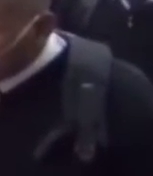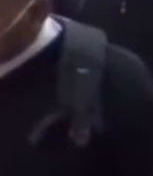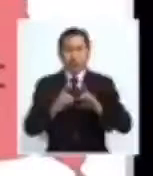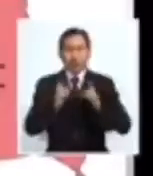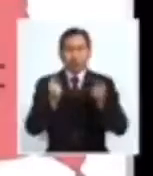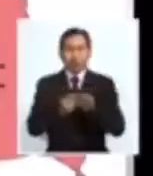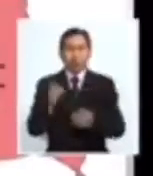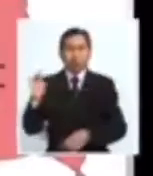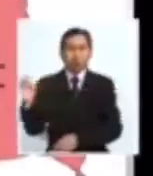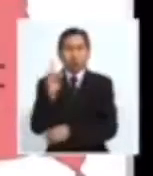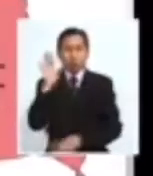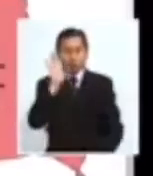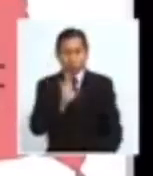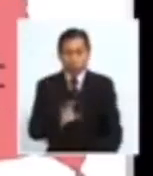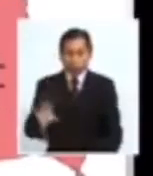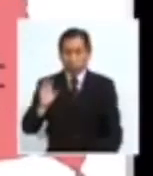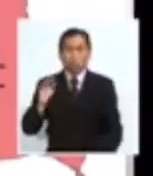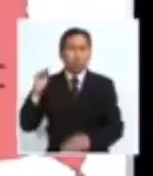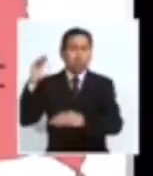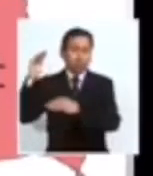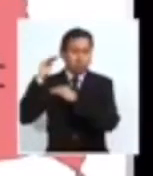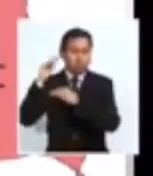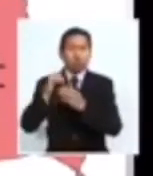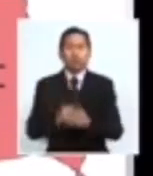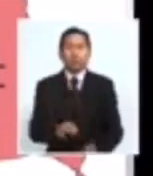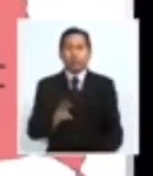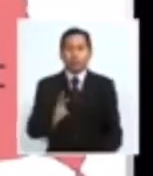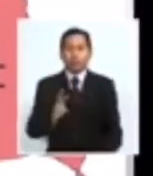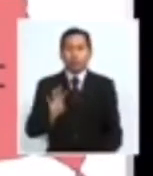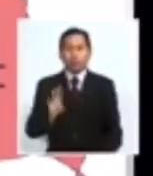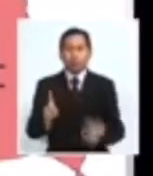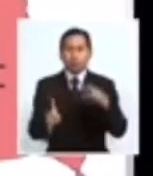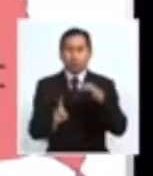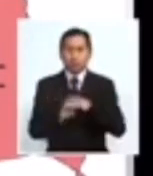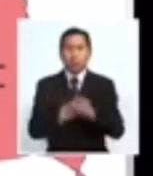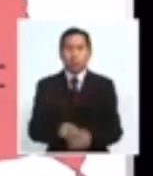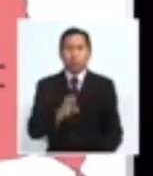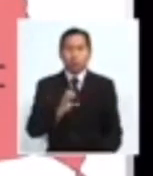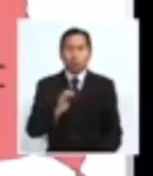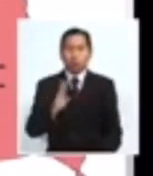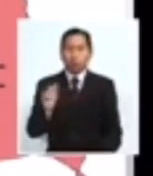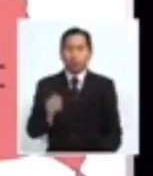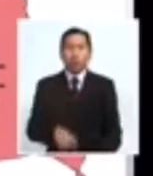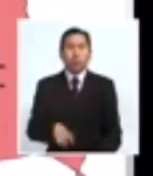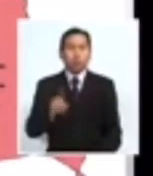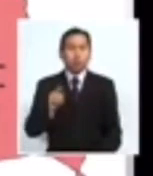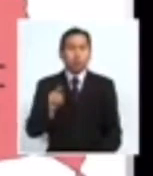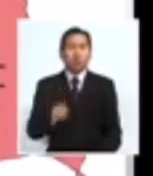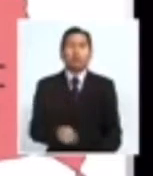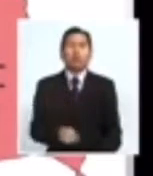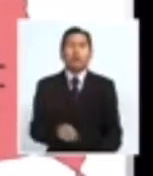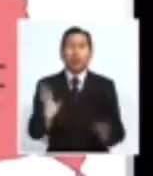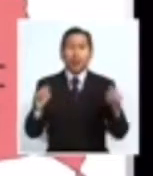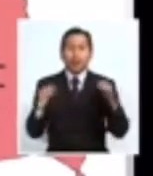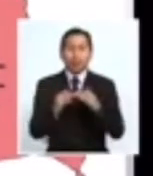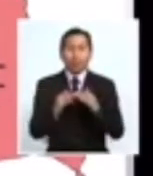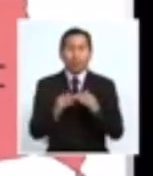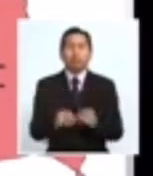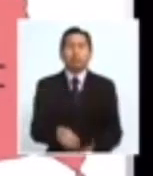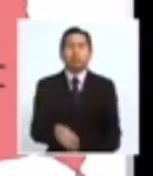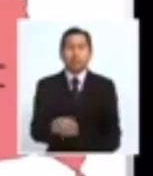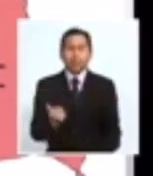momento santacruz 64 casos cochabamba 20 casos la paz